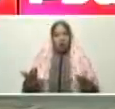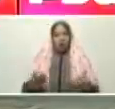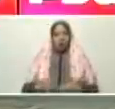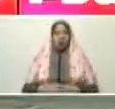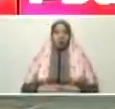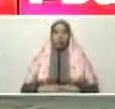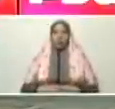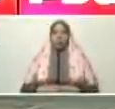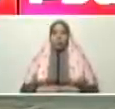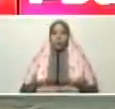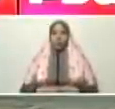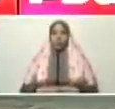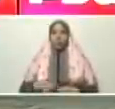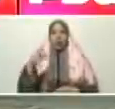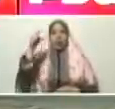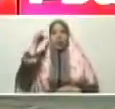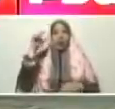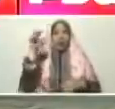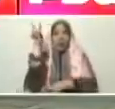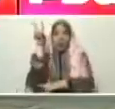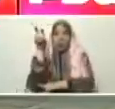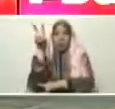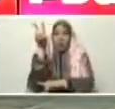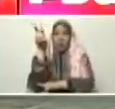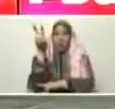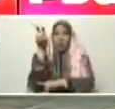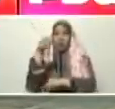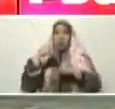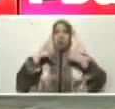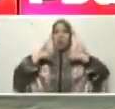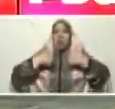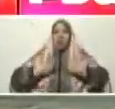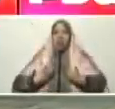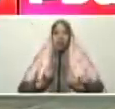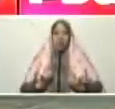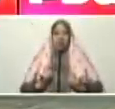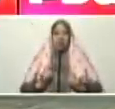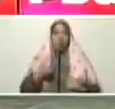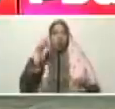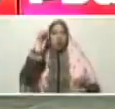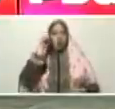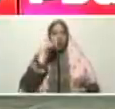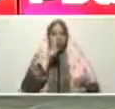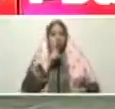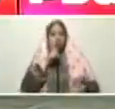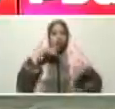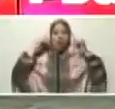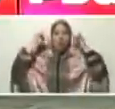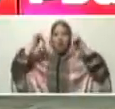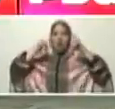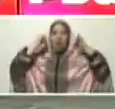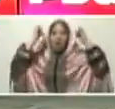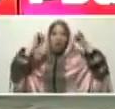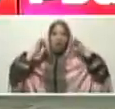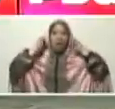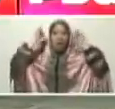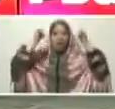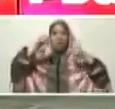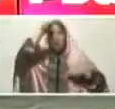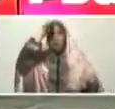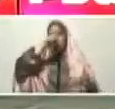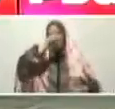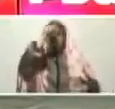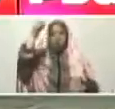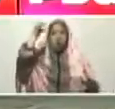y ya el viernes bueno descanso y el sábado nos vamos para rumba y el domingo el día de la madre